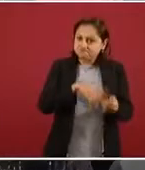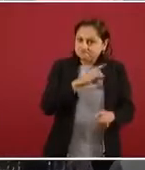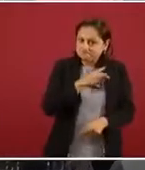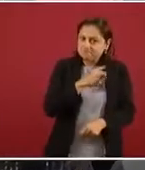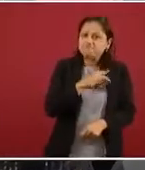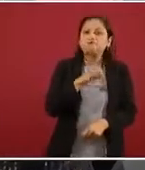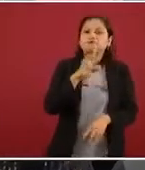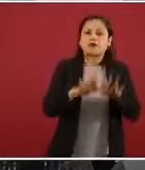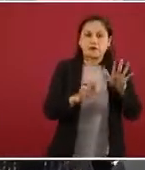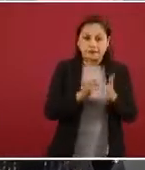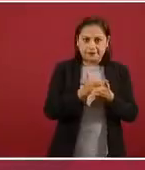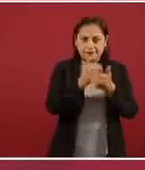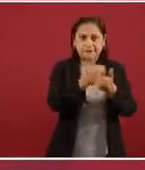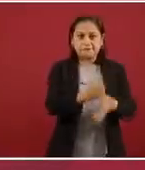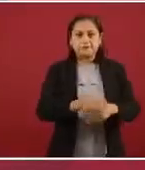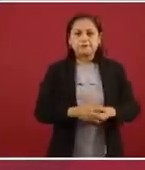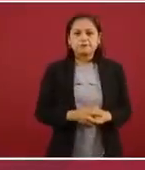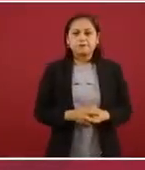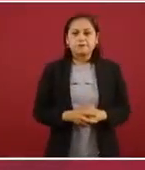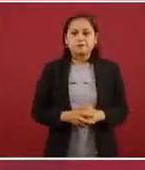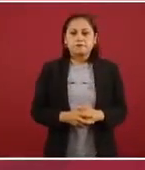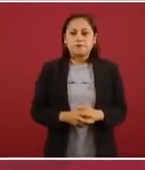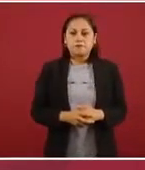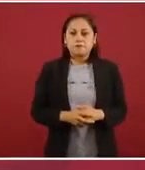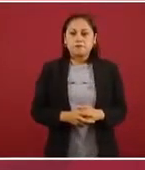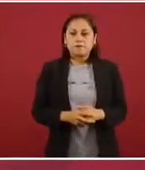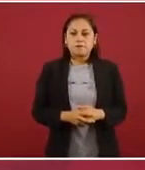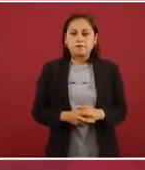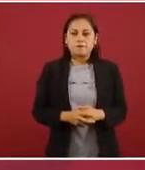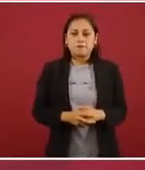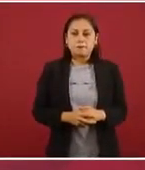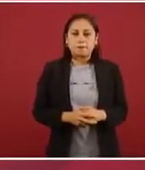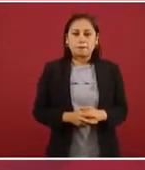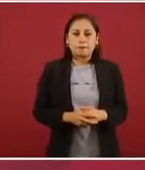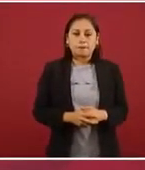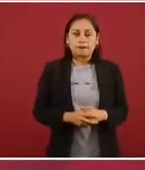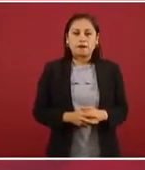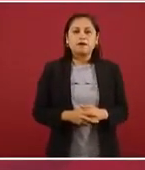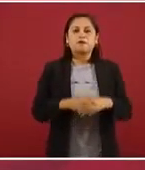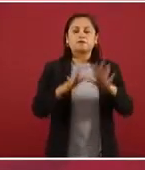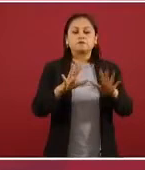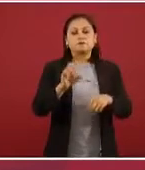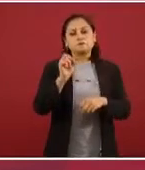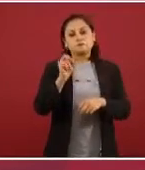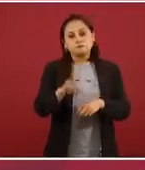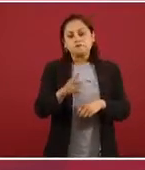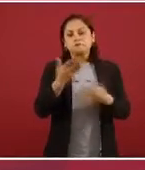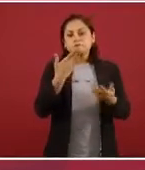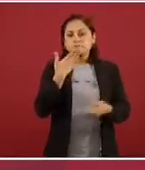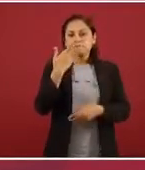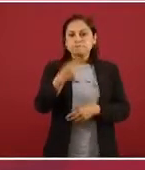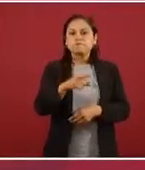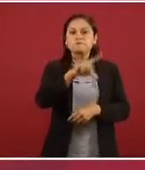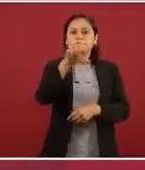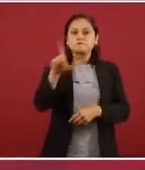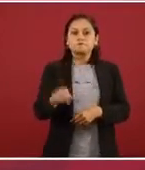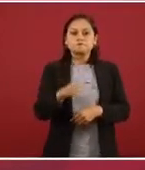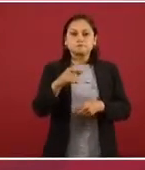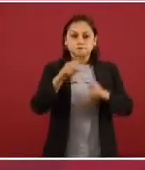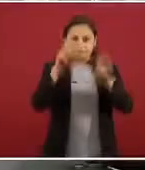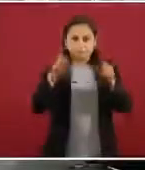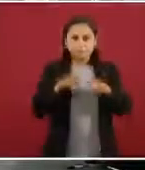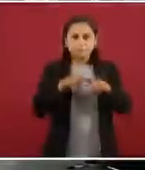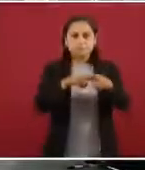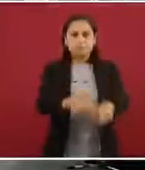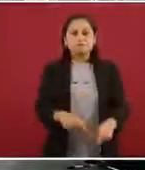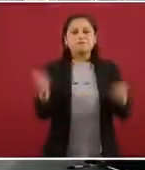Sí, Miguel. Bueno, pues vamos a seguir tratando el tema. Si les parece, nos vemos